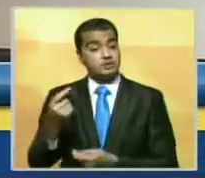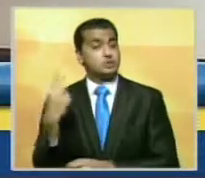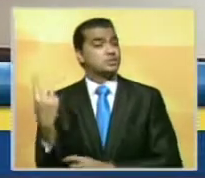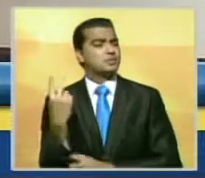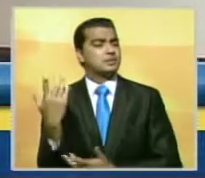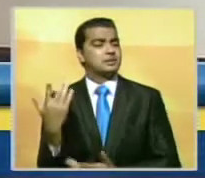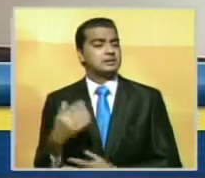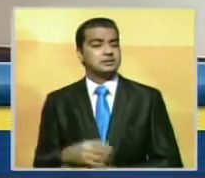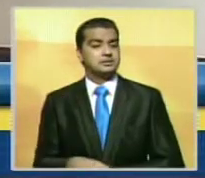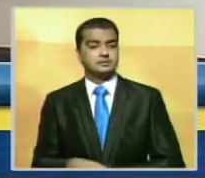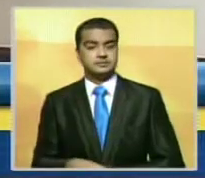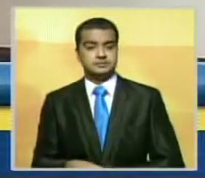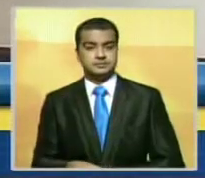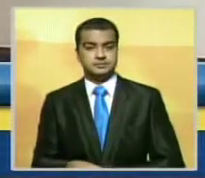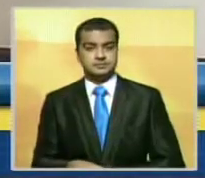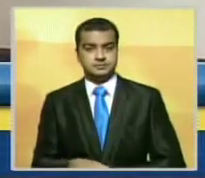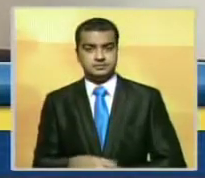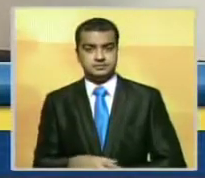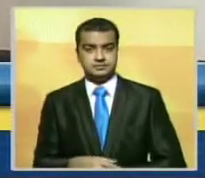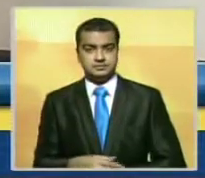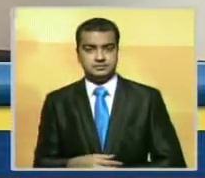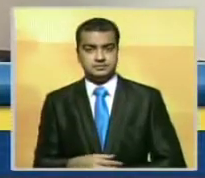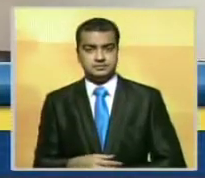simplemente en algo que es además